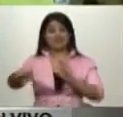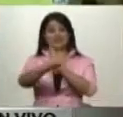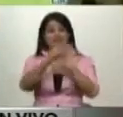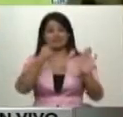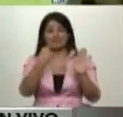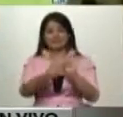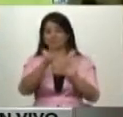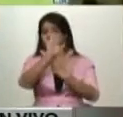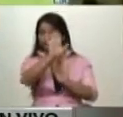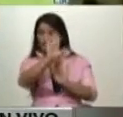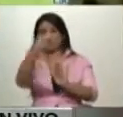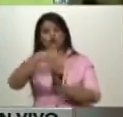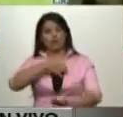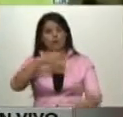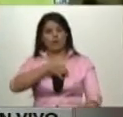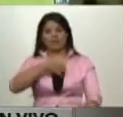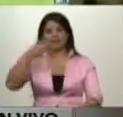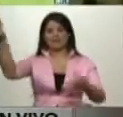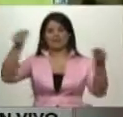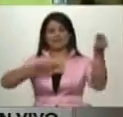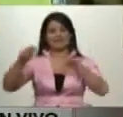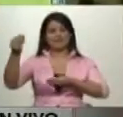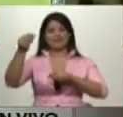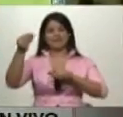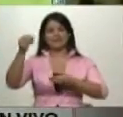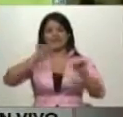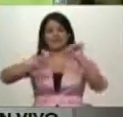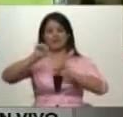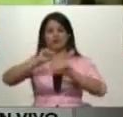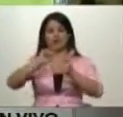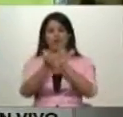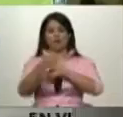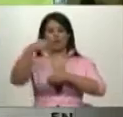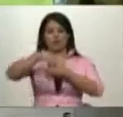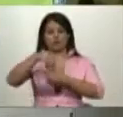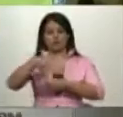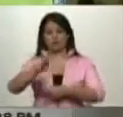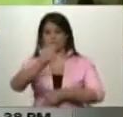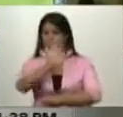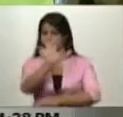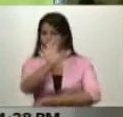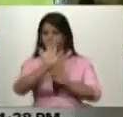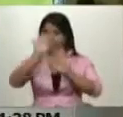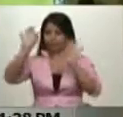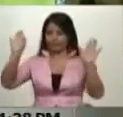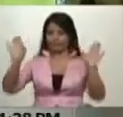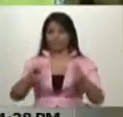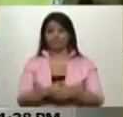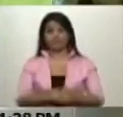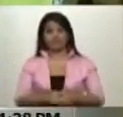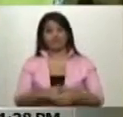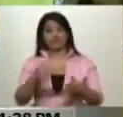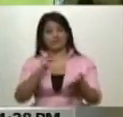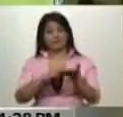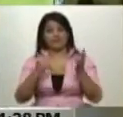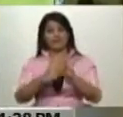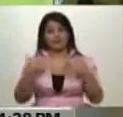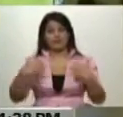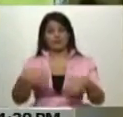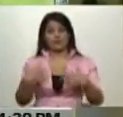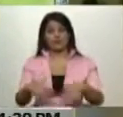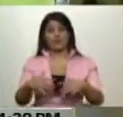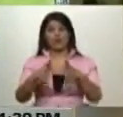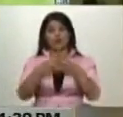legal de la entrada de transgénicos a nuestros países. Bueno, con esto marcamos sin duda un parado a los